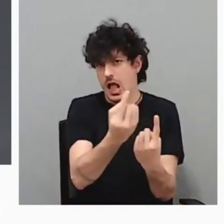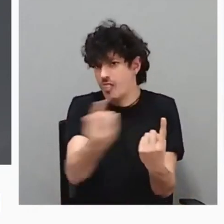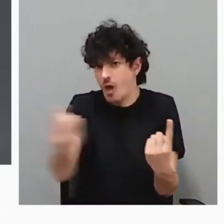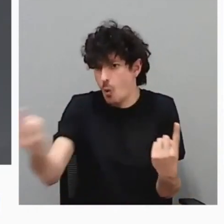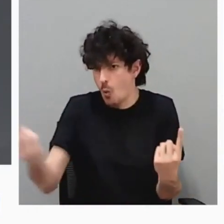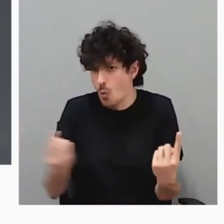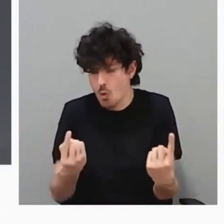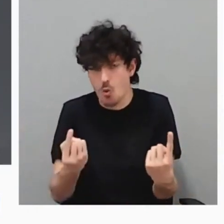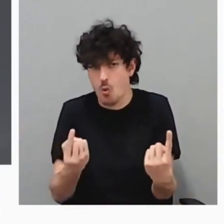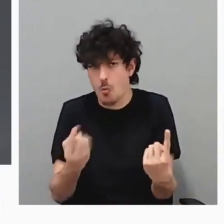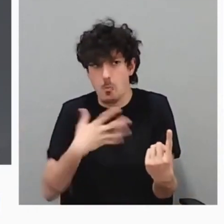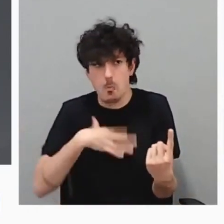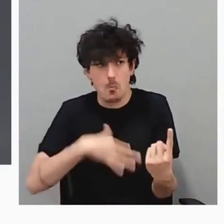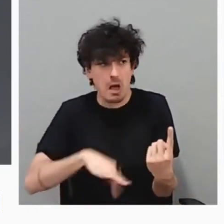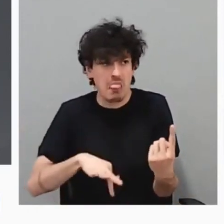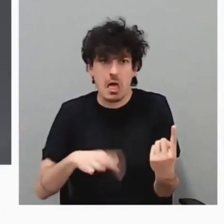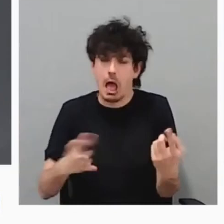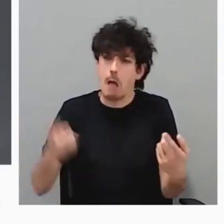tan importante, tan básico,